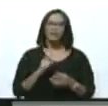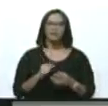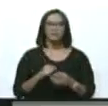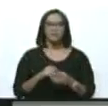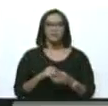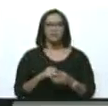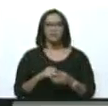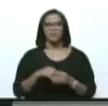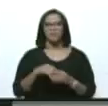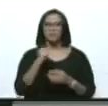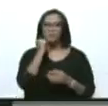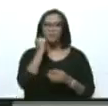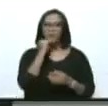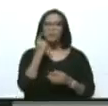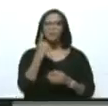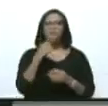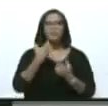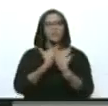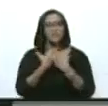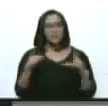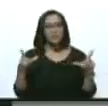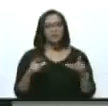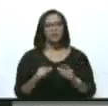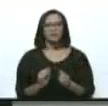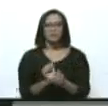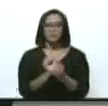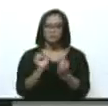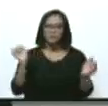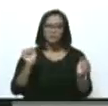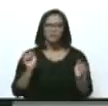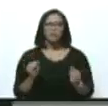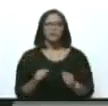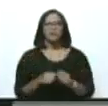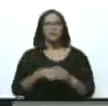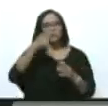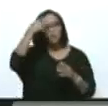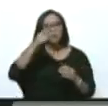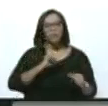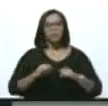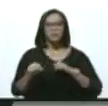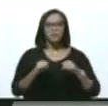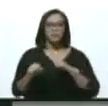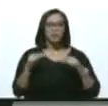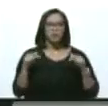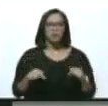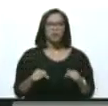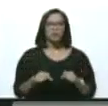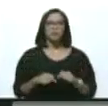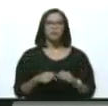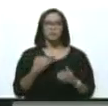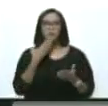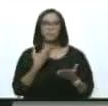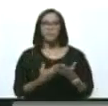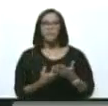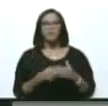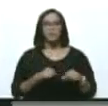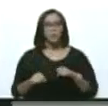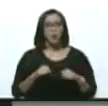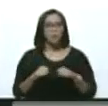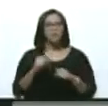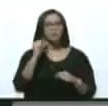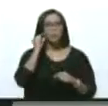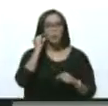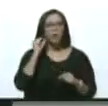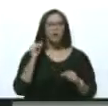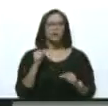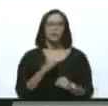libertad. Una cruzada. Así como los pueblos se movilizaron ahorita, pido a los movimientos de mujeres de aquí,